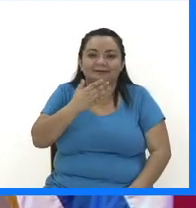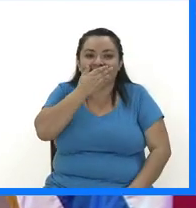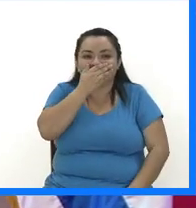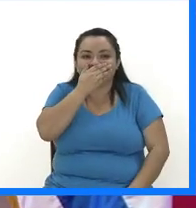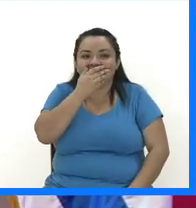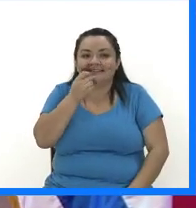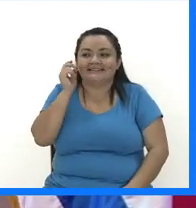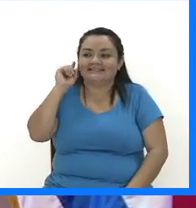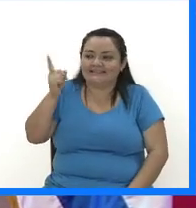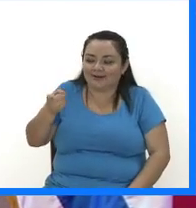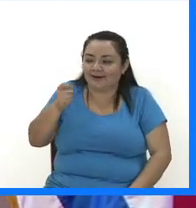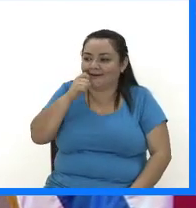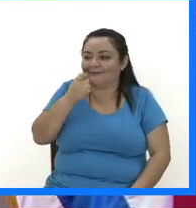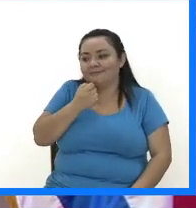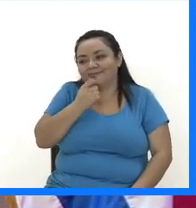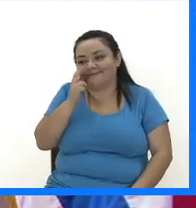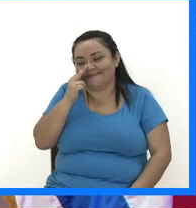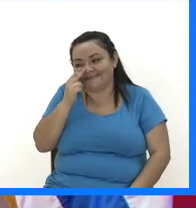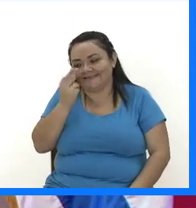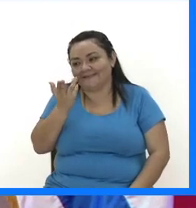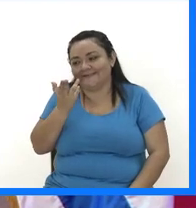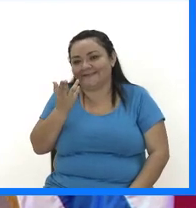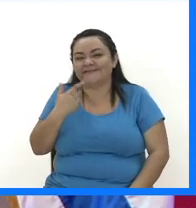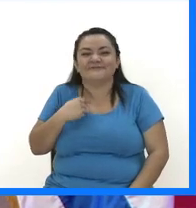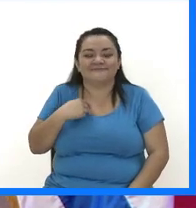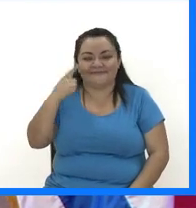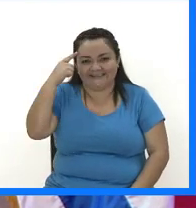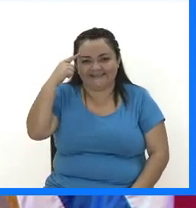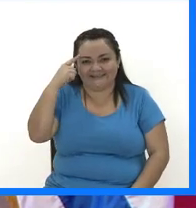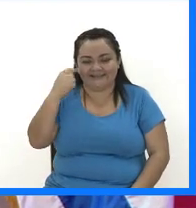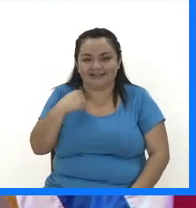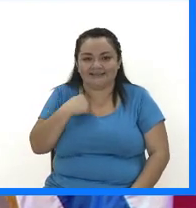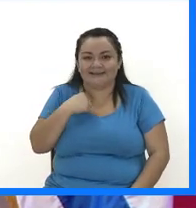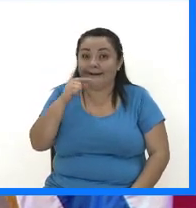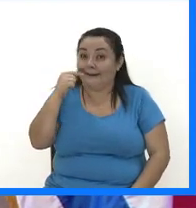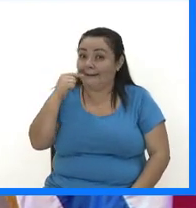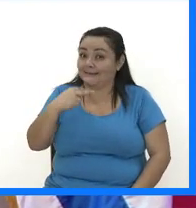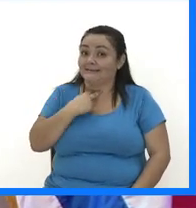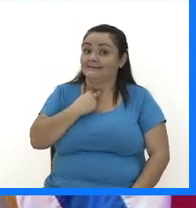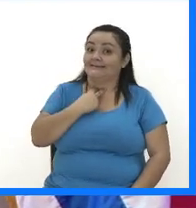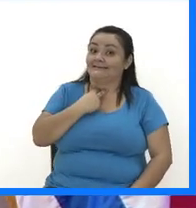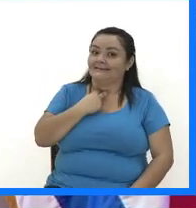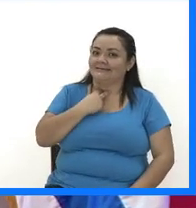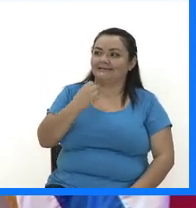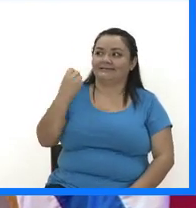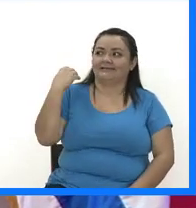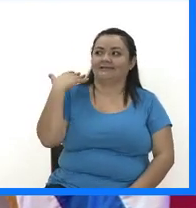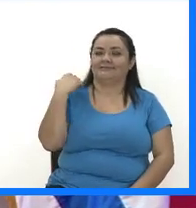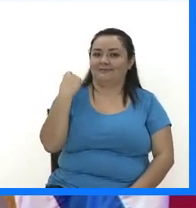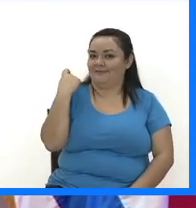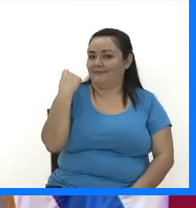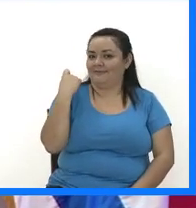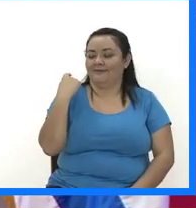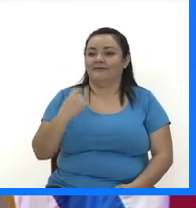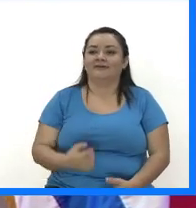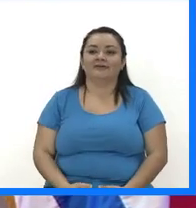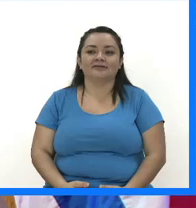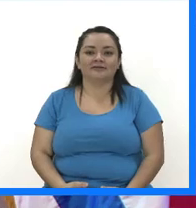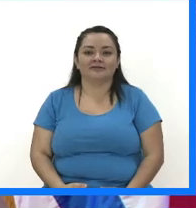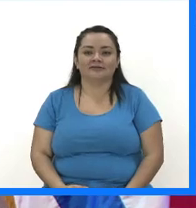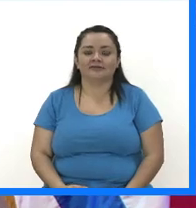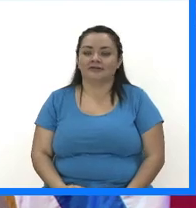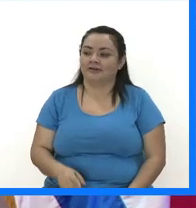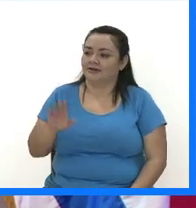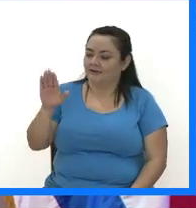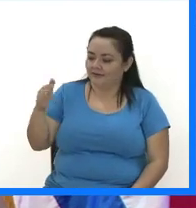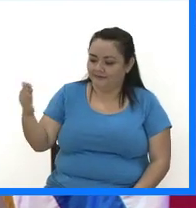lo reprende lo desánimo que hago es el rol de papá sofá se quince minutos que hagamos desde aquí a